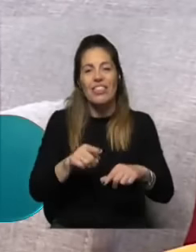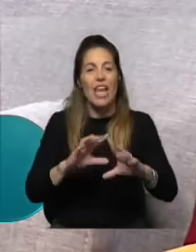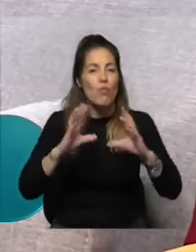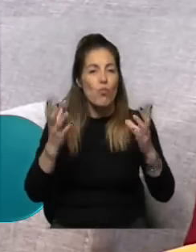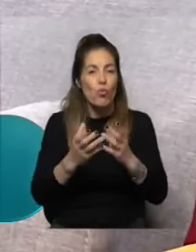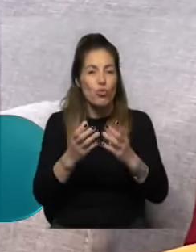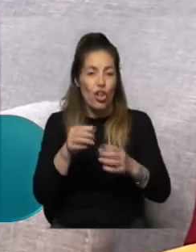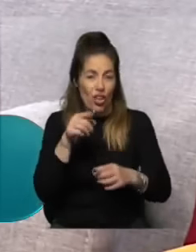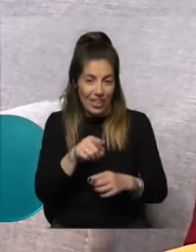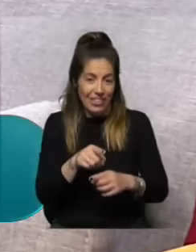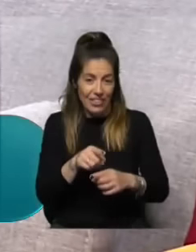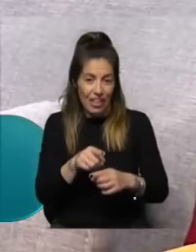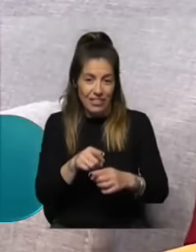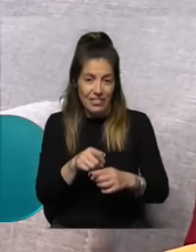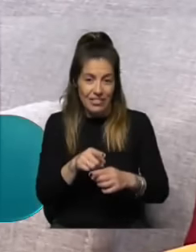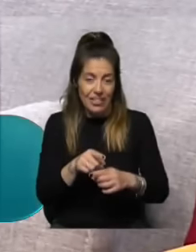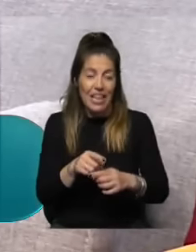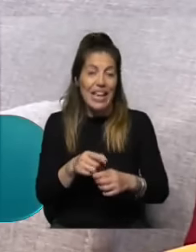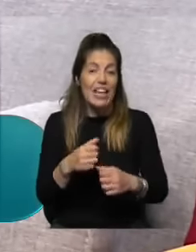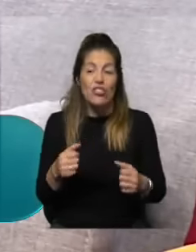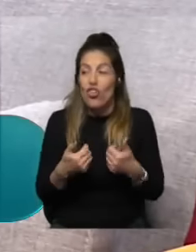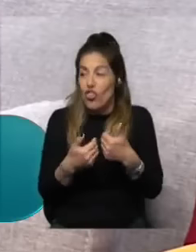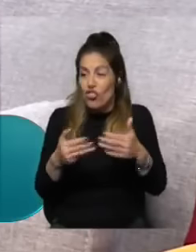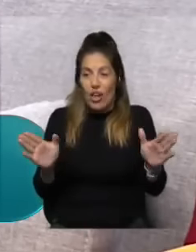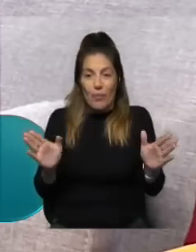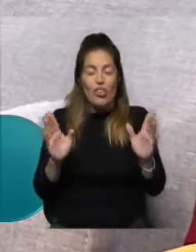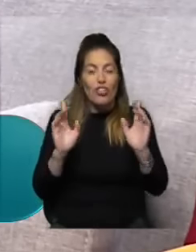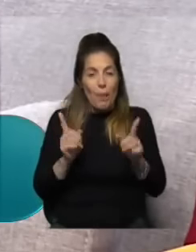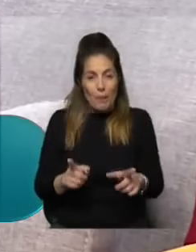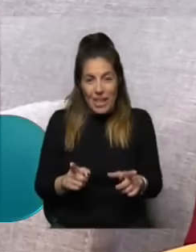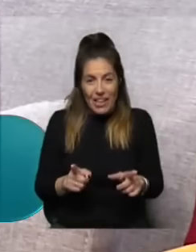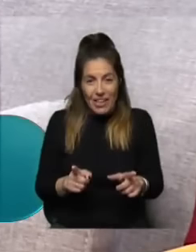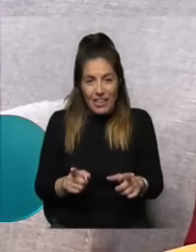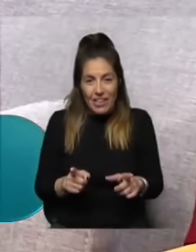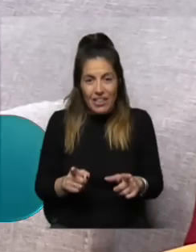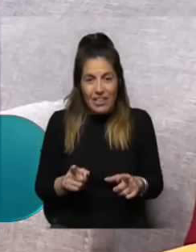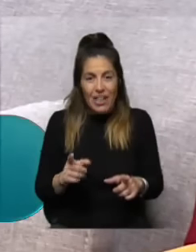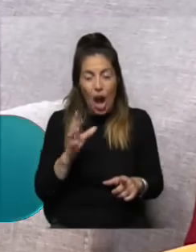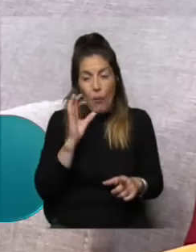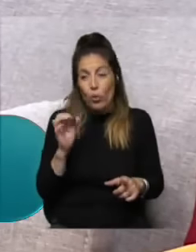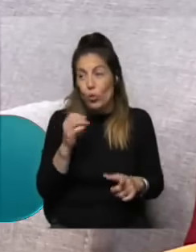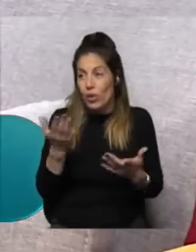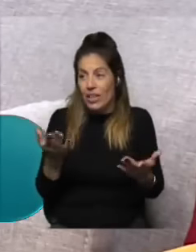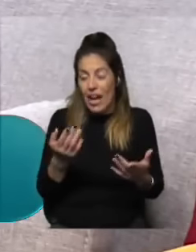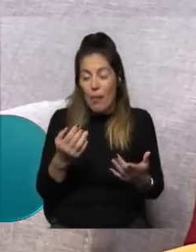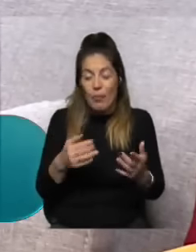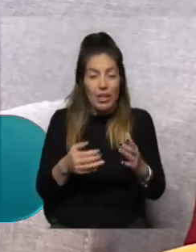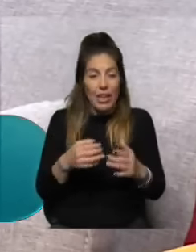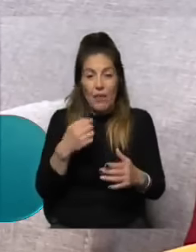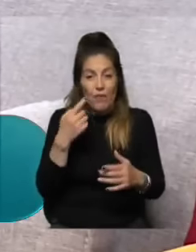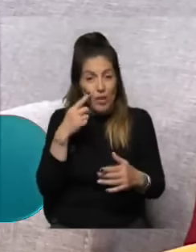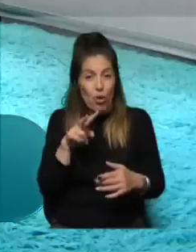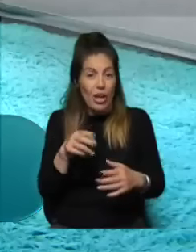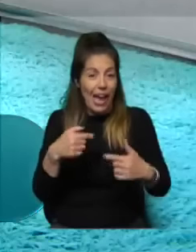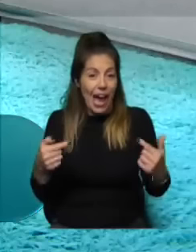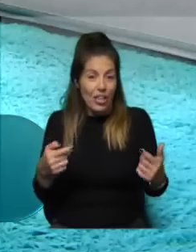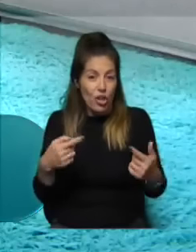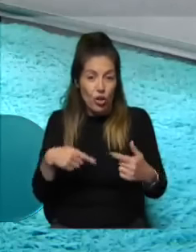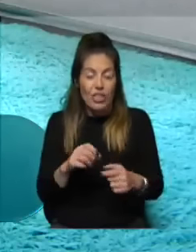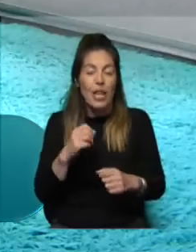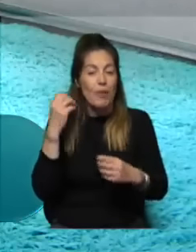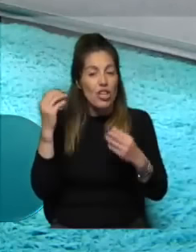la animación. Y eso nos abrió muchísimo los horizontes porque dijimos, hay mundo más allá de lo que conocemos. Y nos